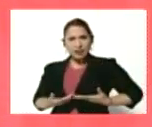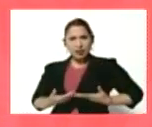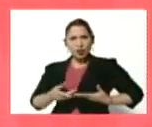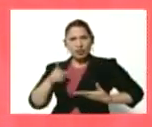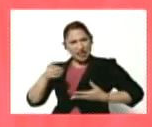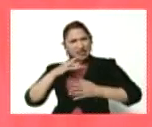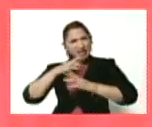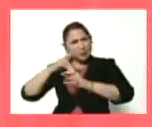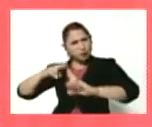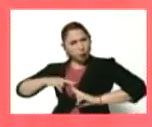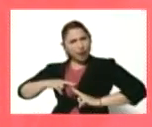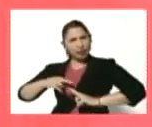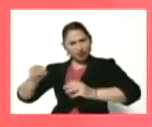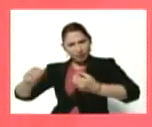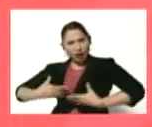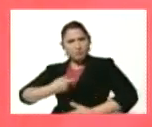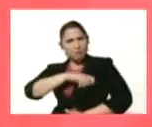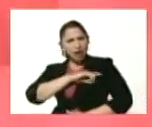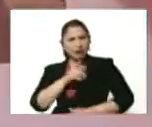dan.